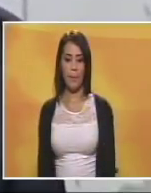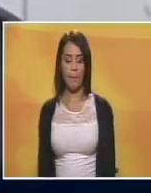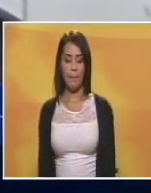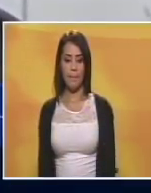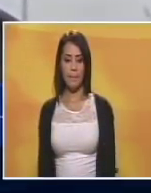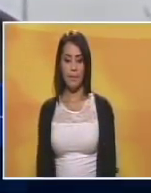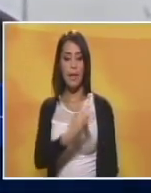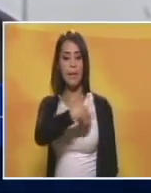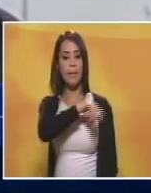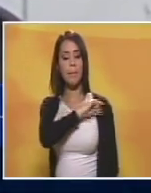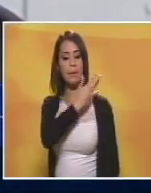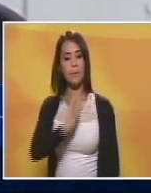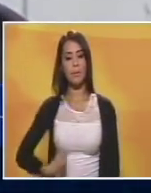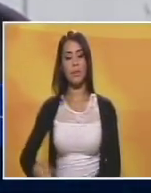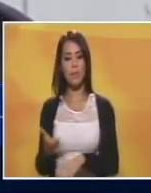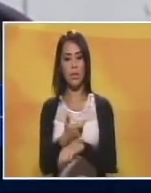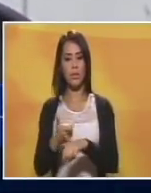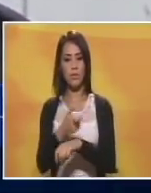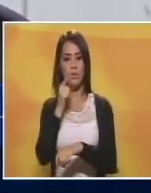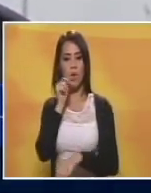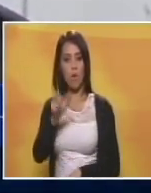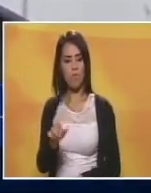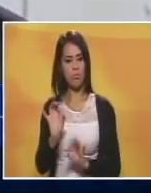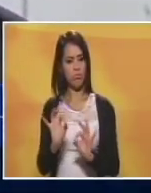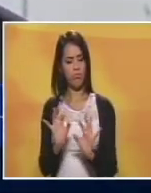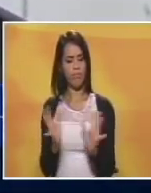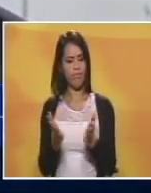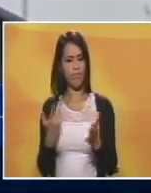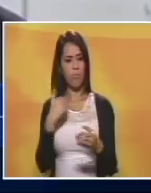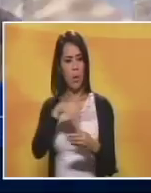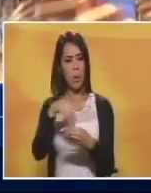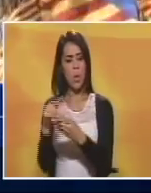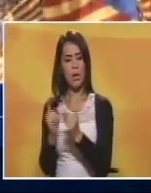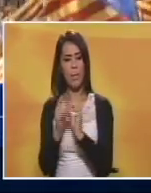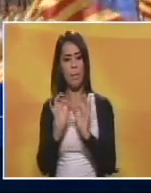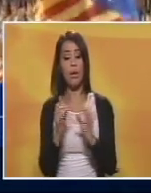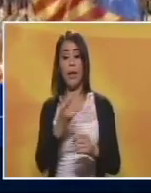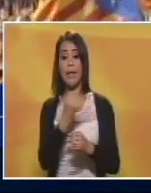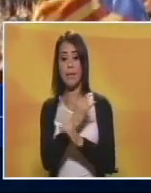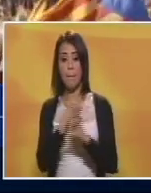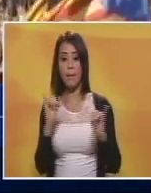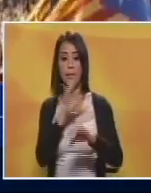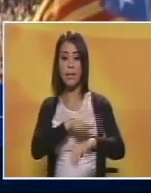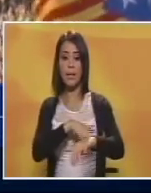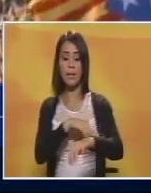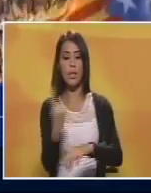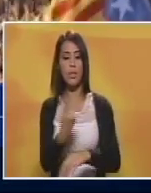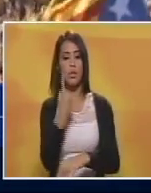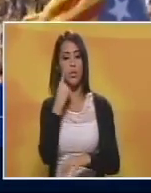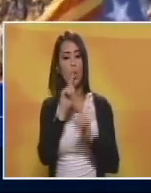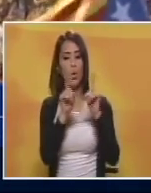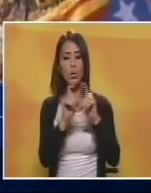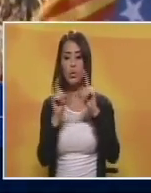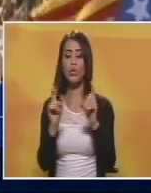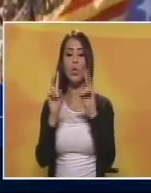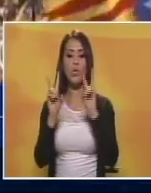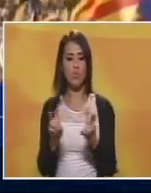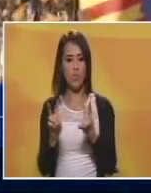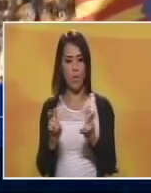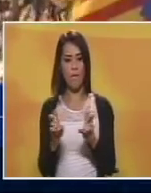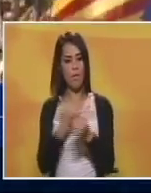En España, el presidente del gobierno, Pedro Sánchez, descartó un referéndum sobre la independencia de Cataluña y solo prevé una consulta para un nuevo estatuto